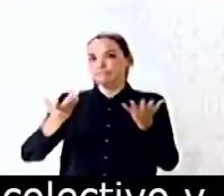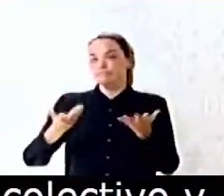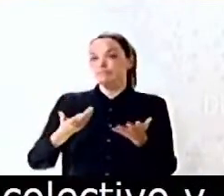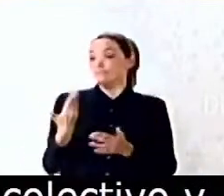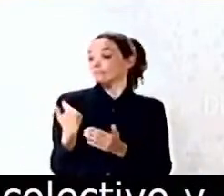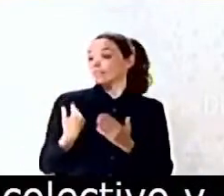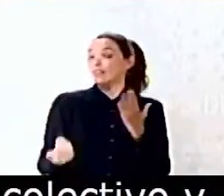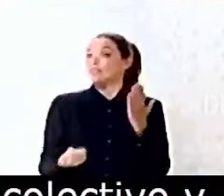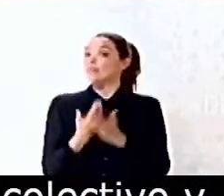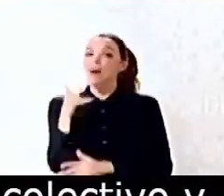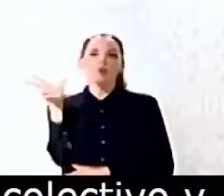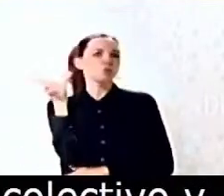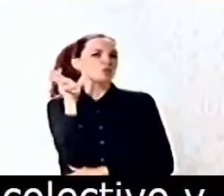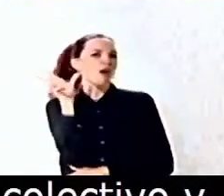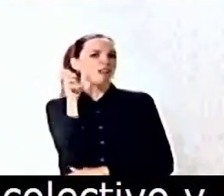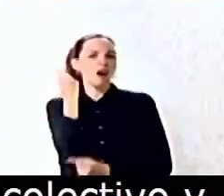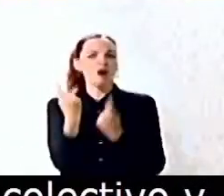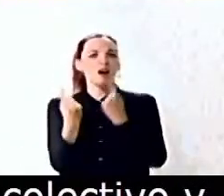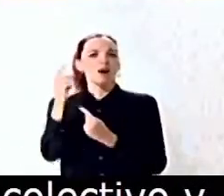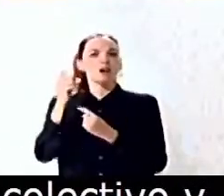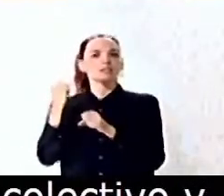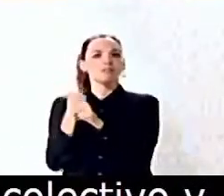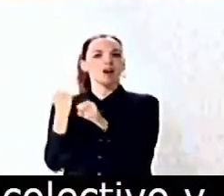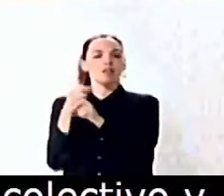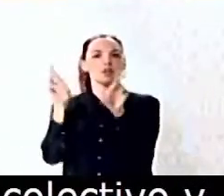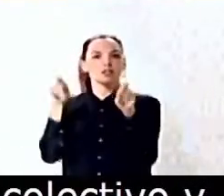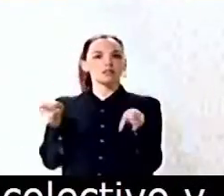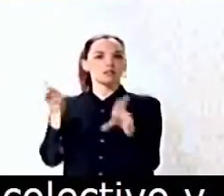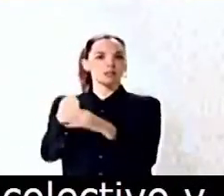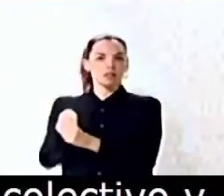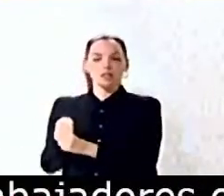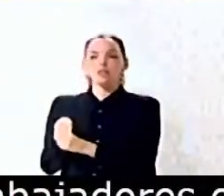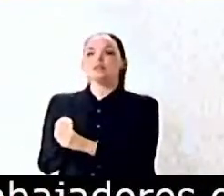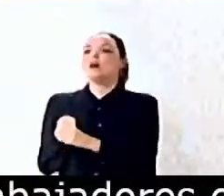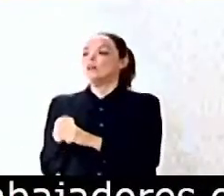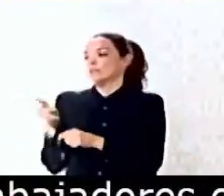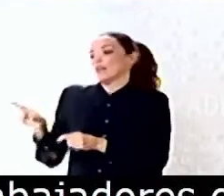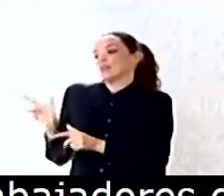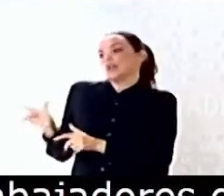días escuchaba a algunos trabajadores de residencia, que yo creo que se encuentran en su